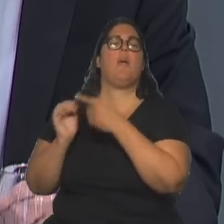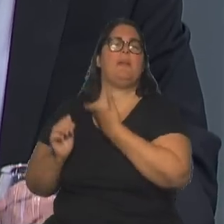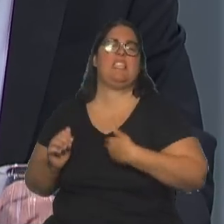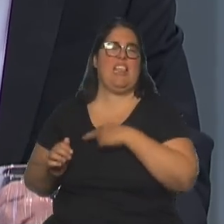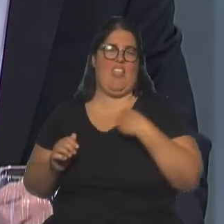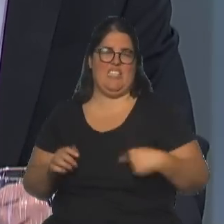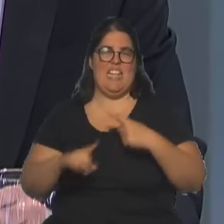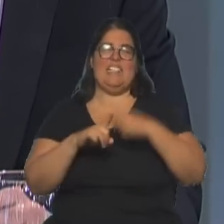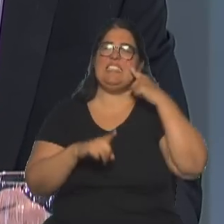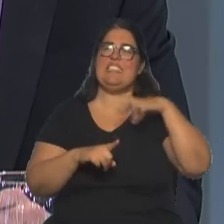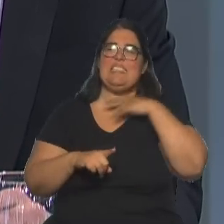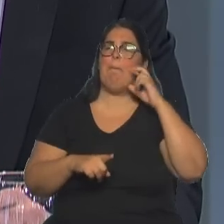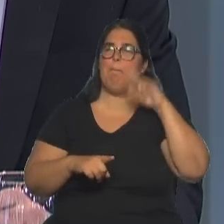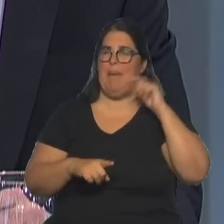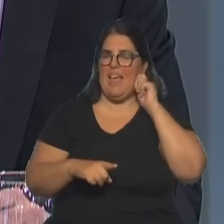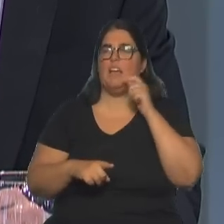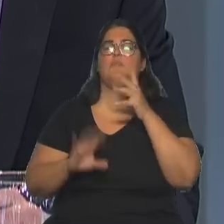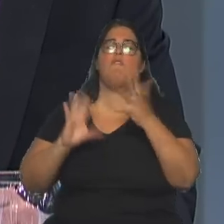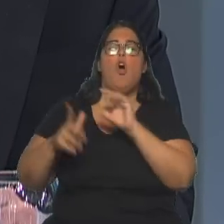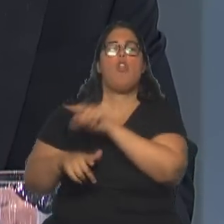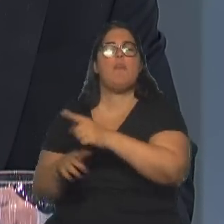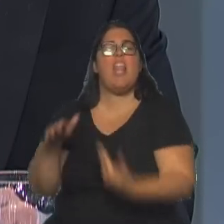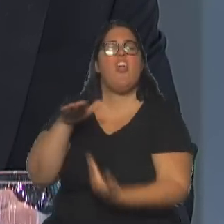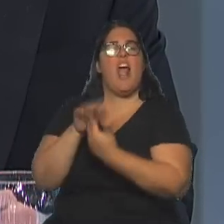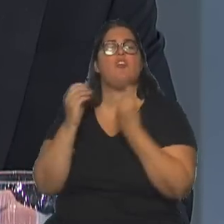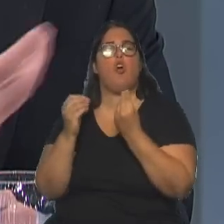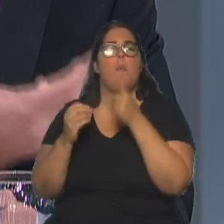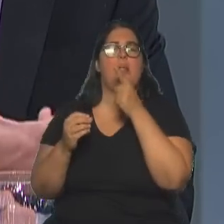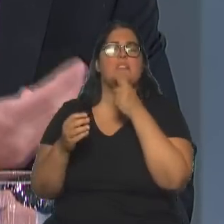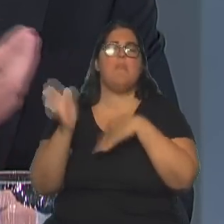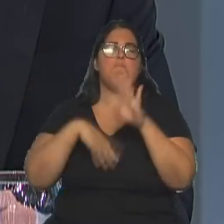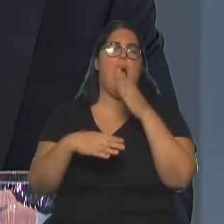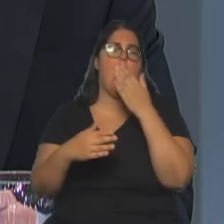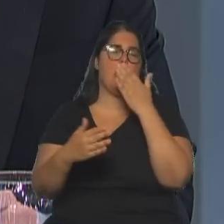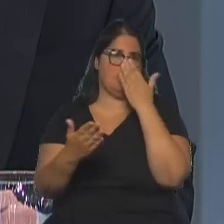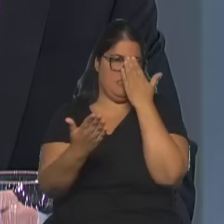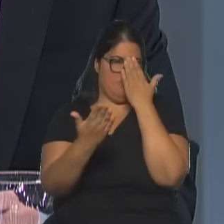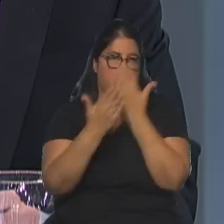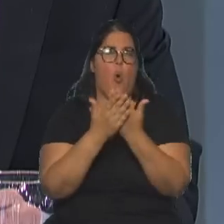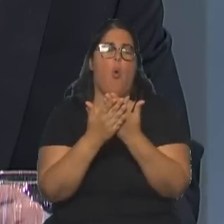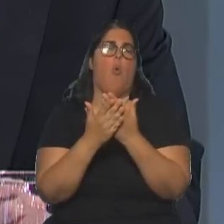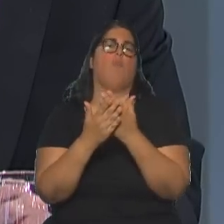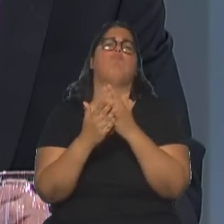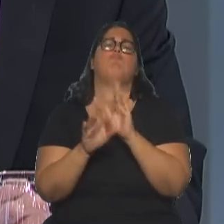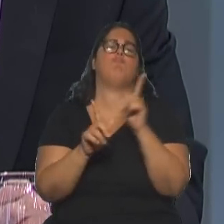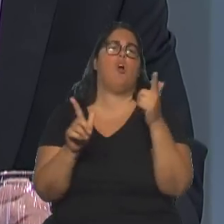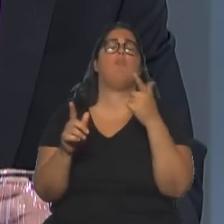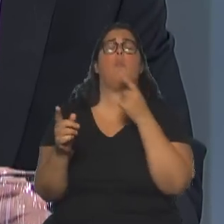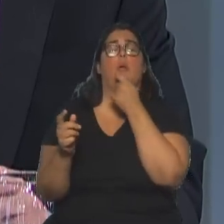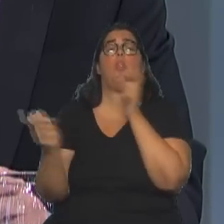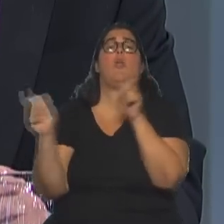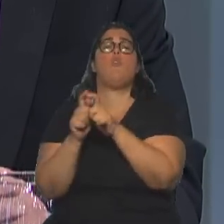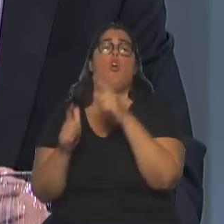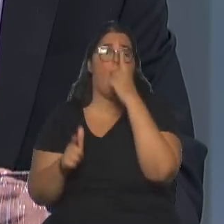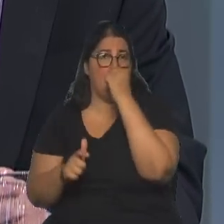mandato. Pareciera que hay como un estilo más confrontativo, ¿no? Más directo. Se reunió con Putin, ahora está diciendo esto sobre